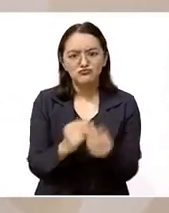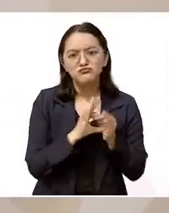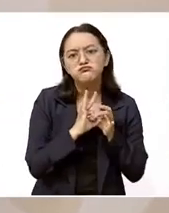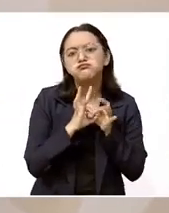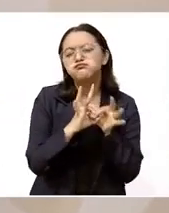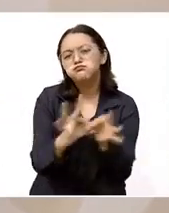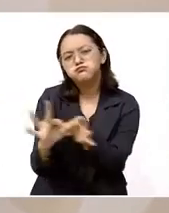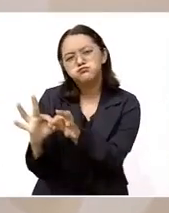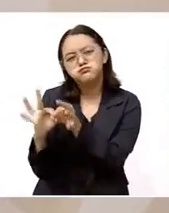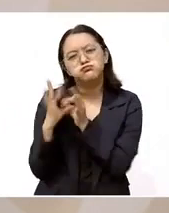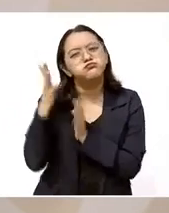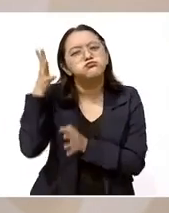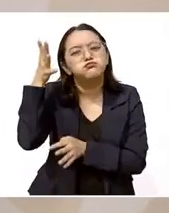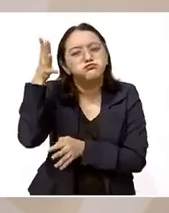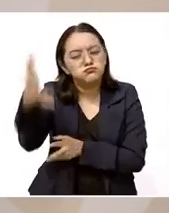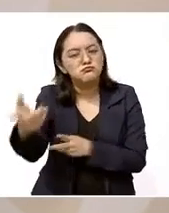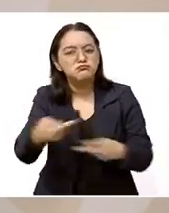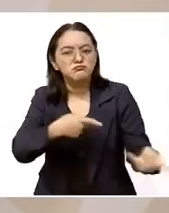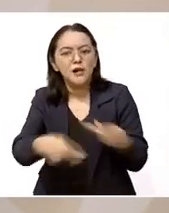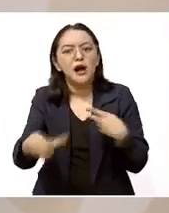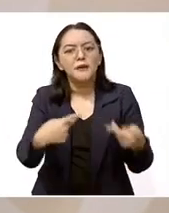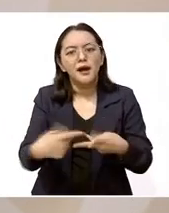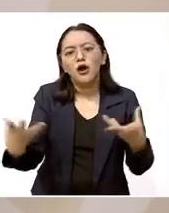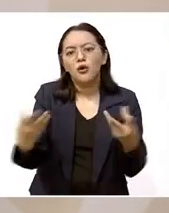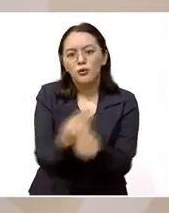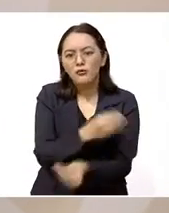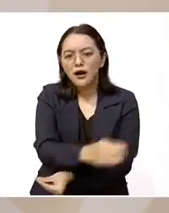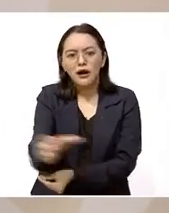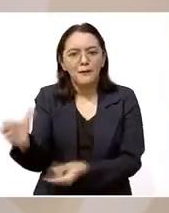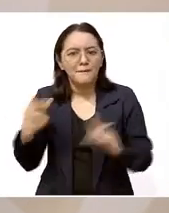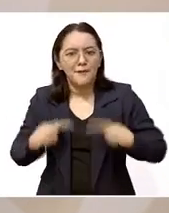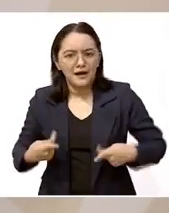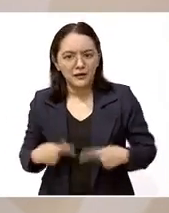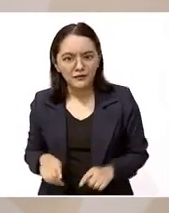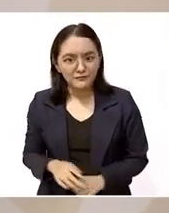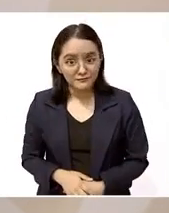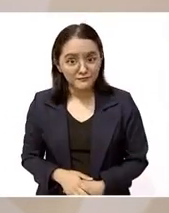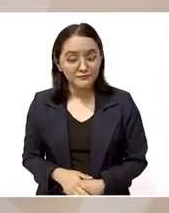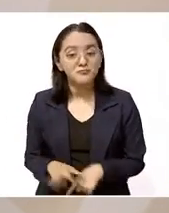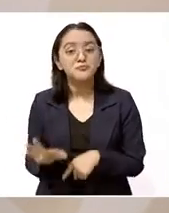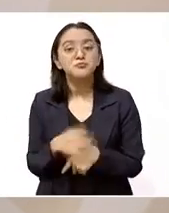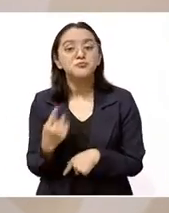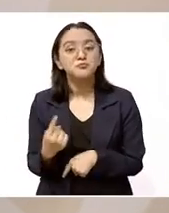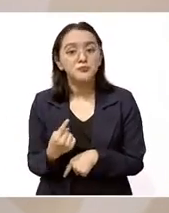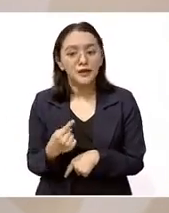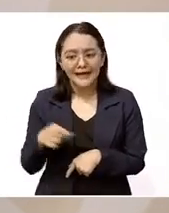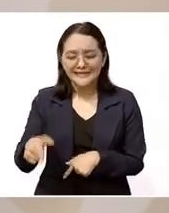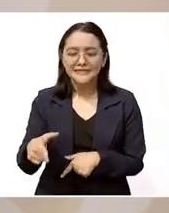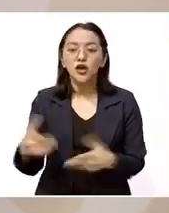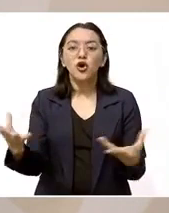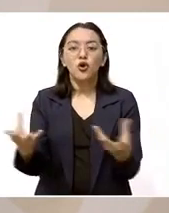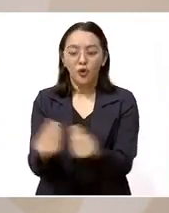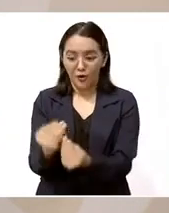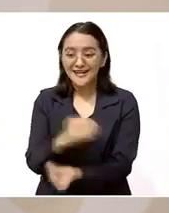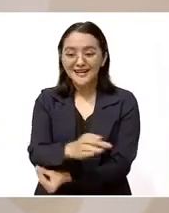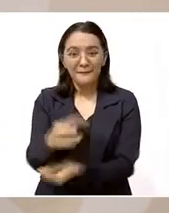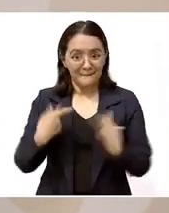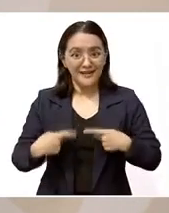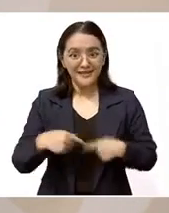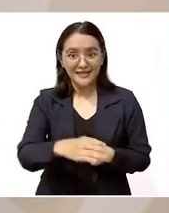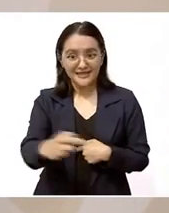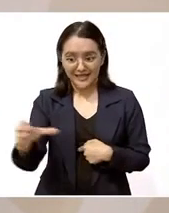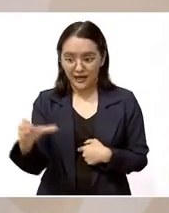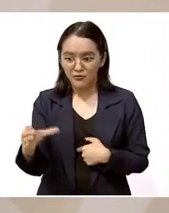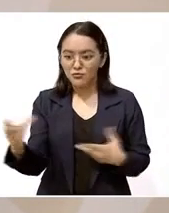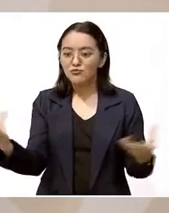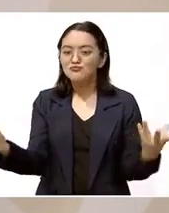producción planificada con los campesinos de abajo, porque con el campesino todo, sin el